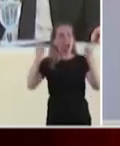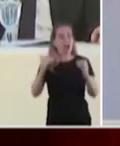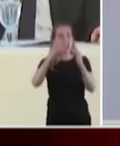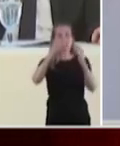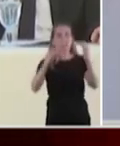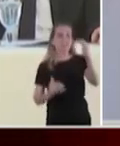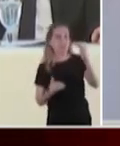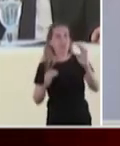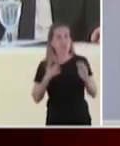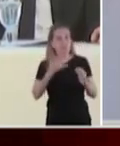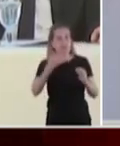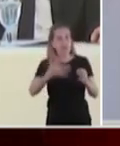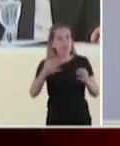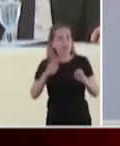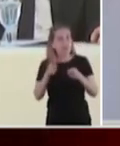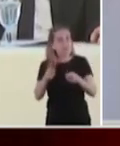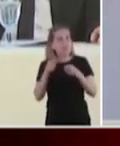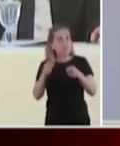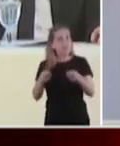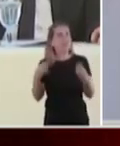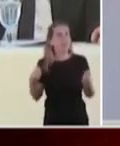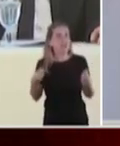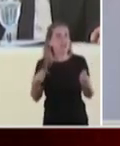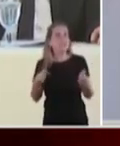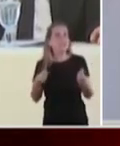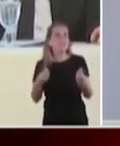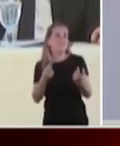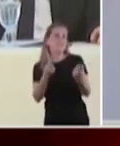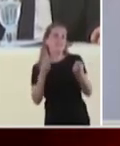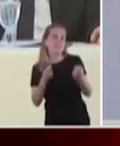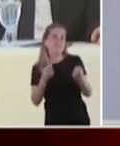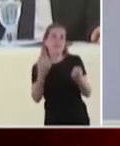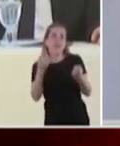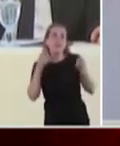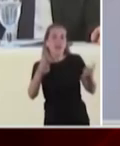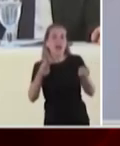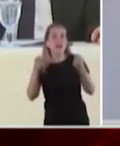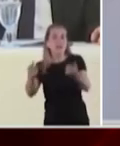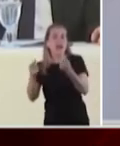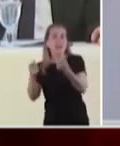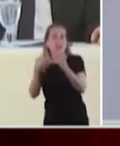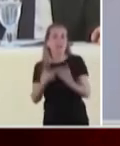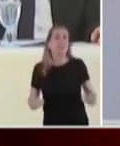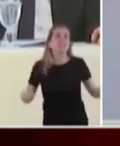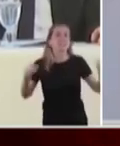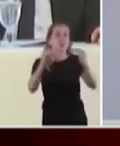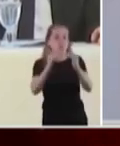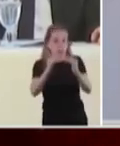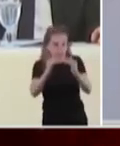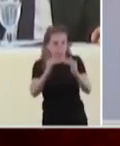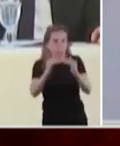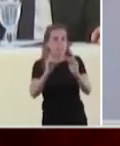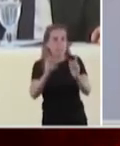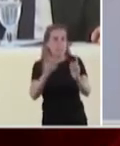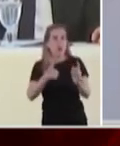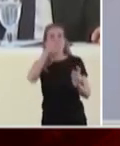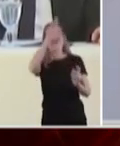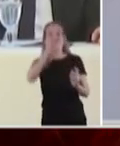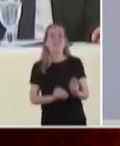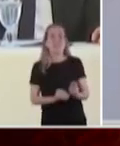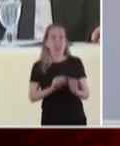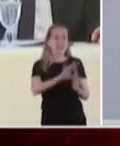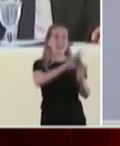a mí me parece que lo lógico hubiera sido pide fallo y luego dado que es un